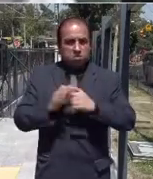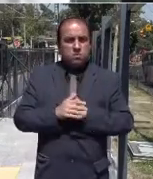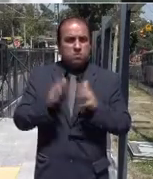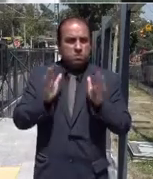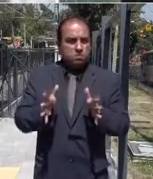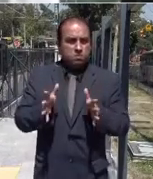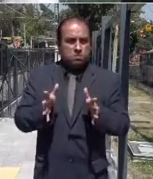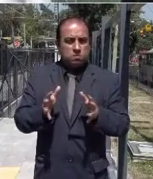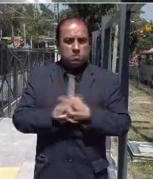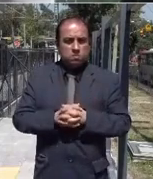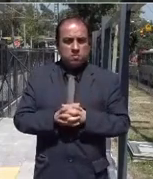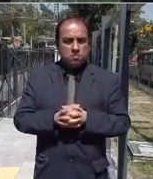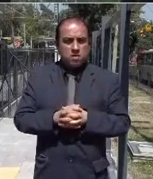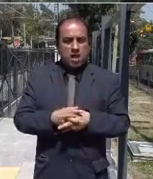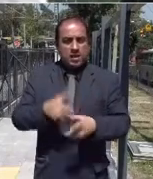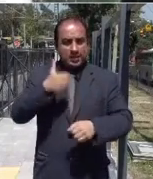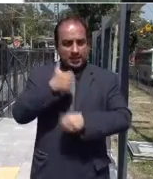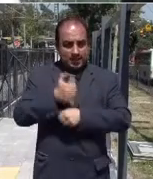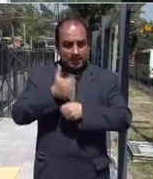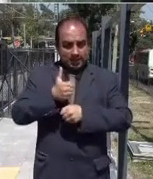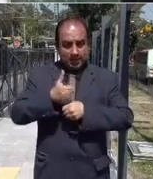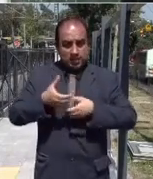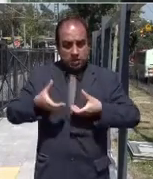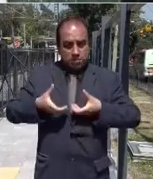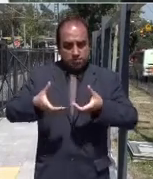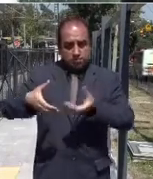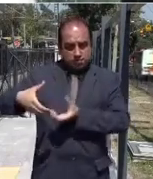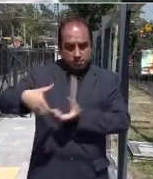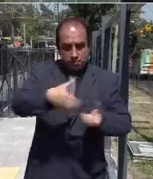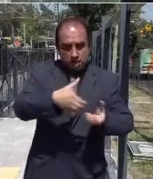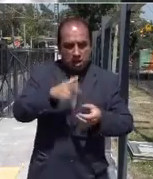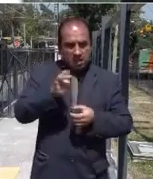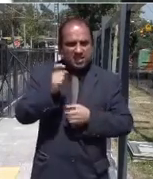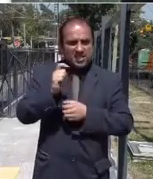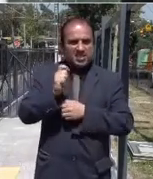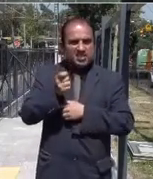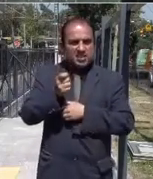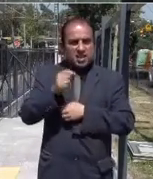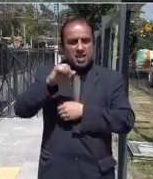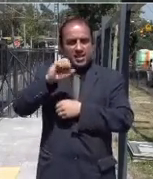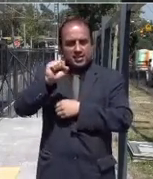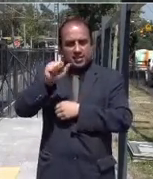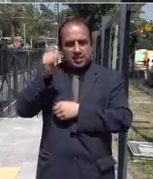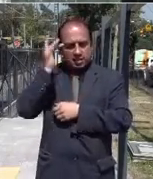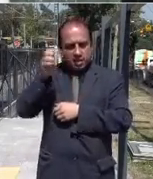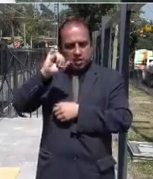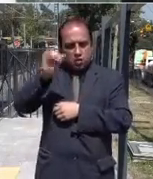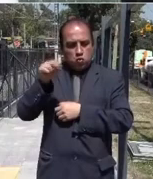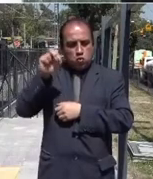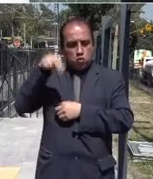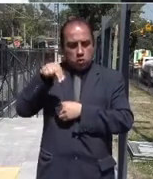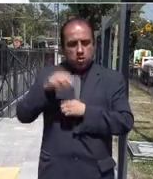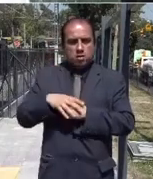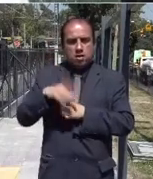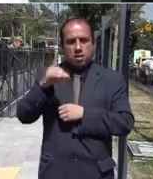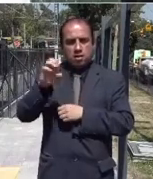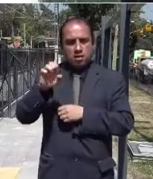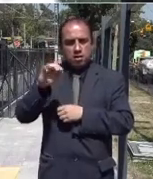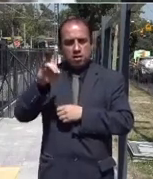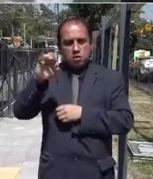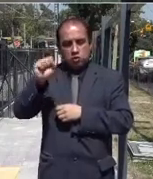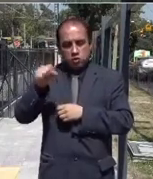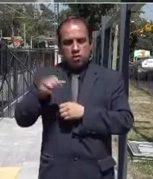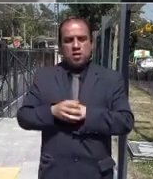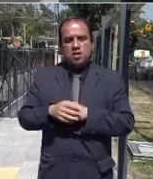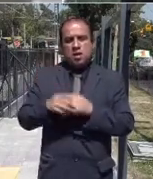el 6º crucero, que es el de San Juan de Dios, es el aquí en la estación Huichapan, y nos faltará por